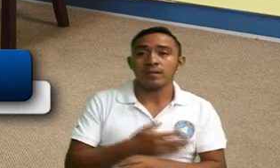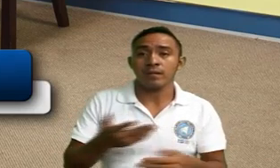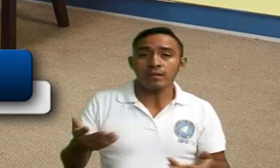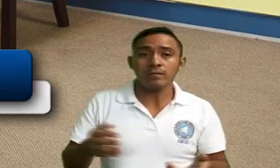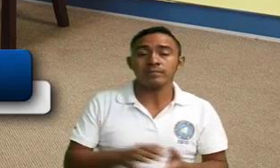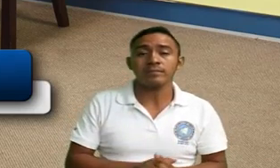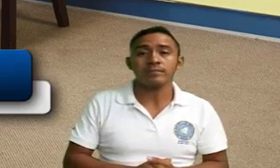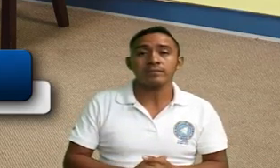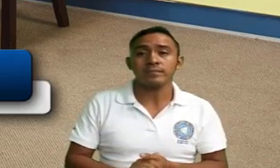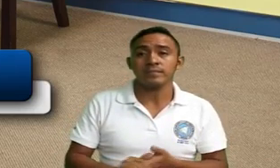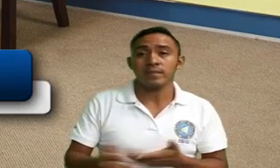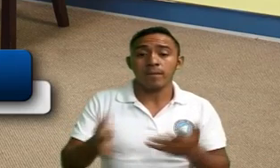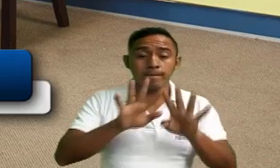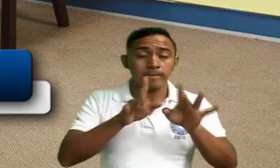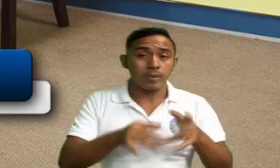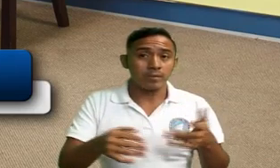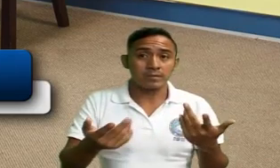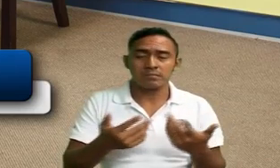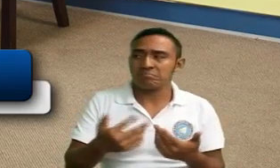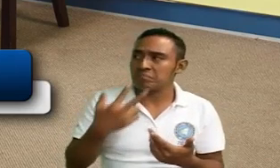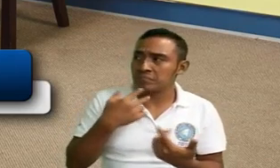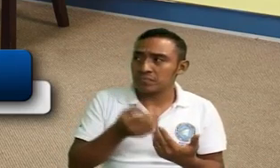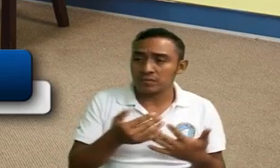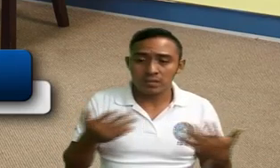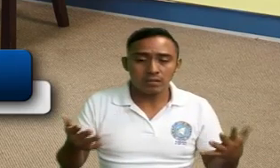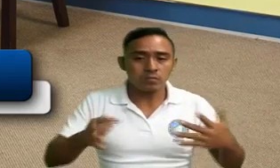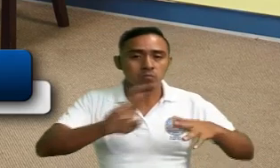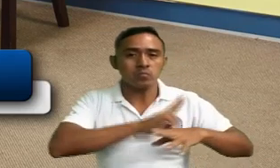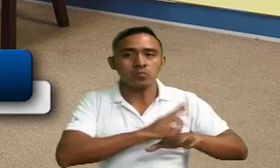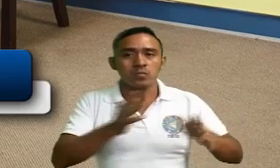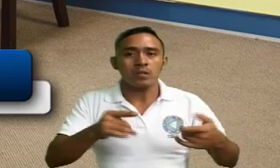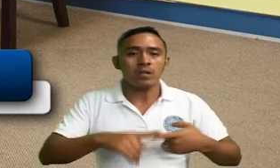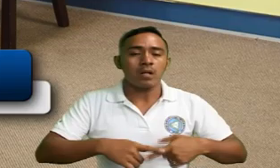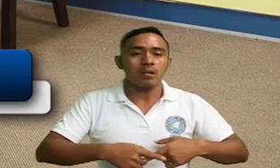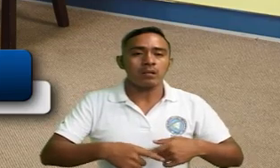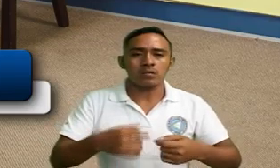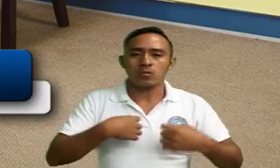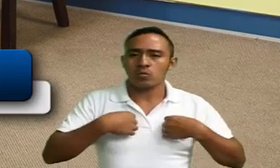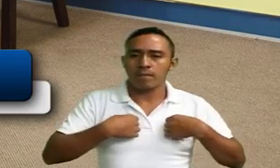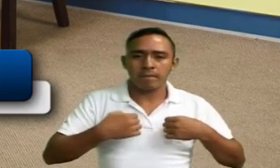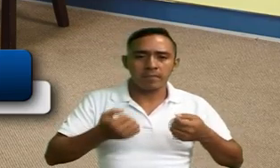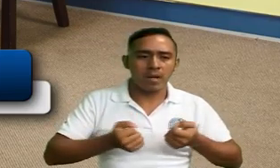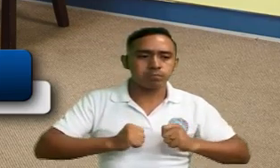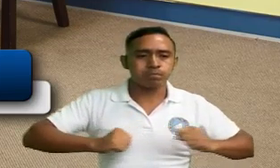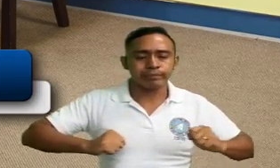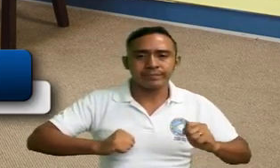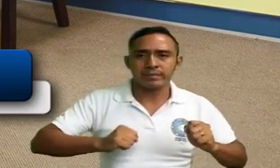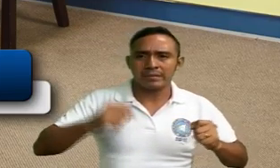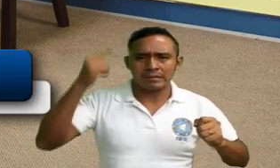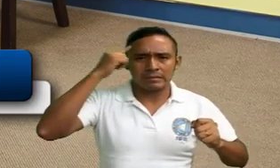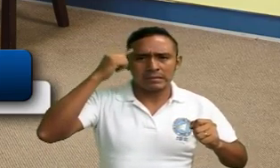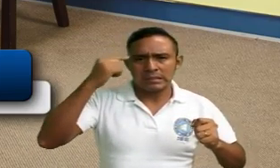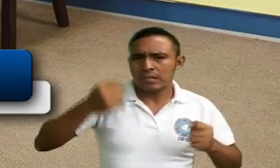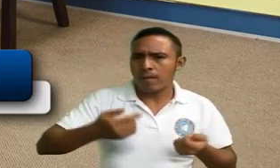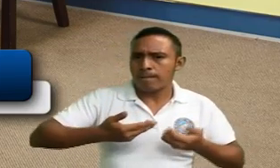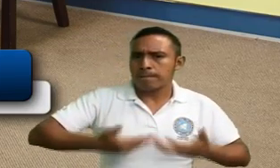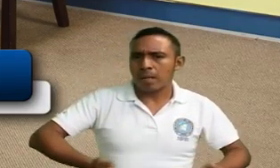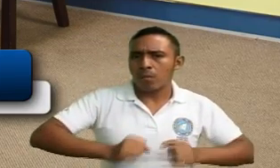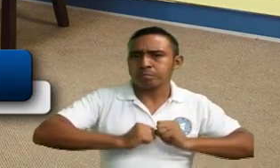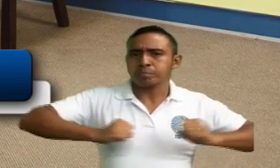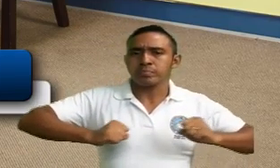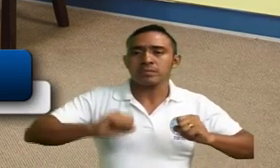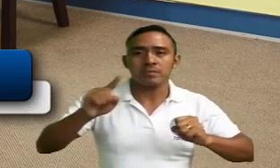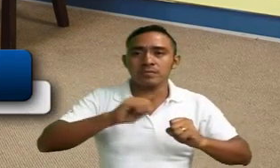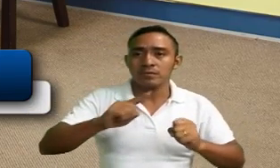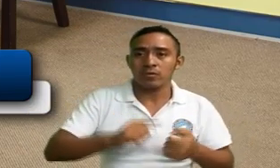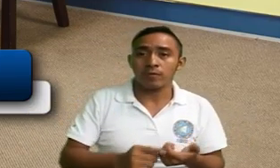de líquido. Okay. Sí, que la paciente se dematice, muestra que sus pies, que la ropa no le queda igual, que ella percibe que subió de peso, pero en realidad no es